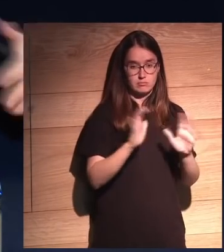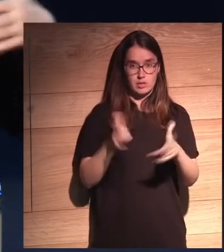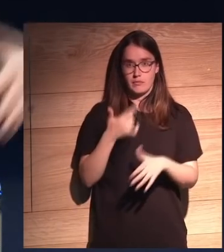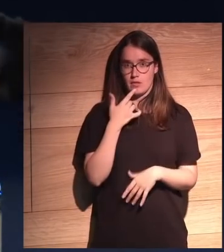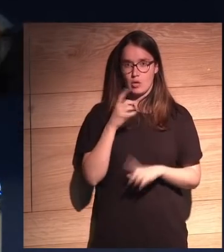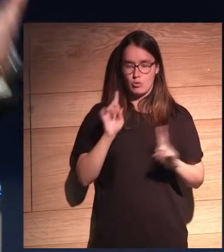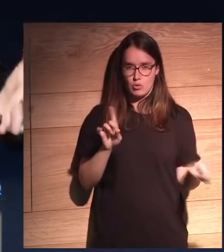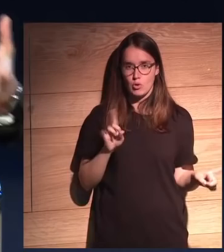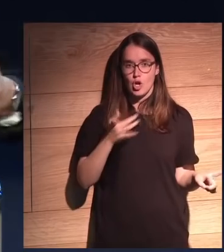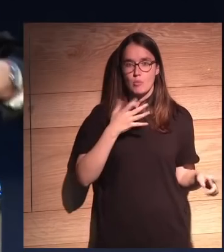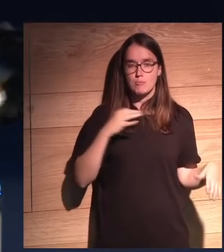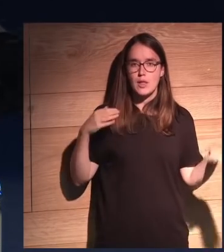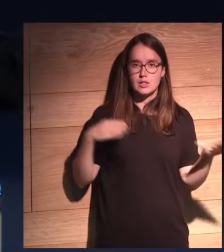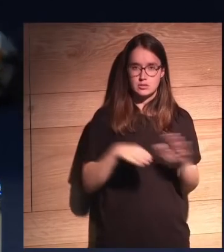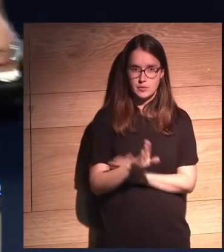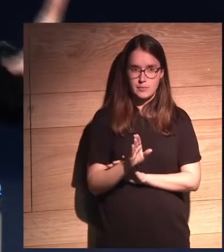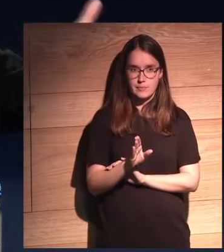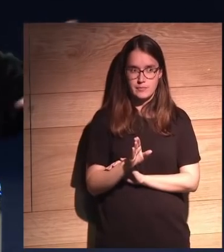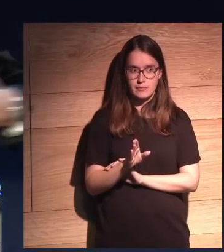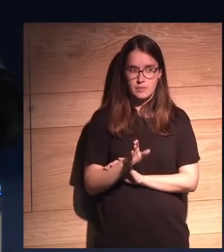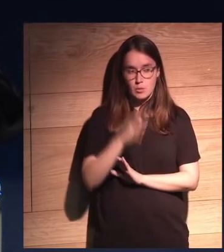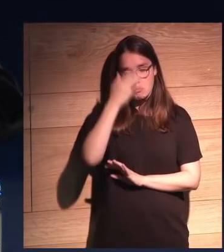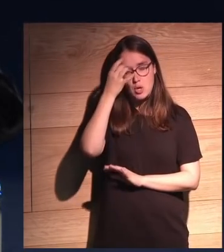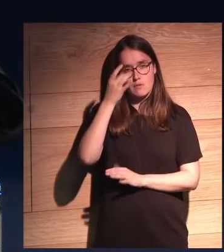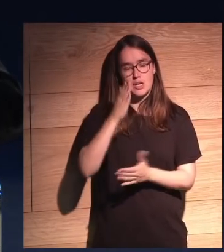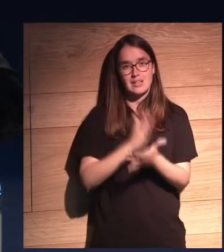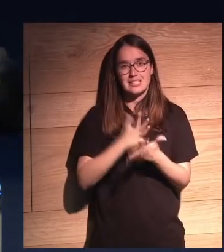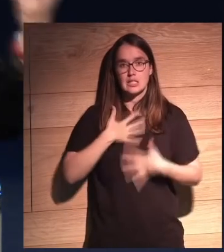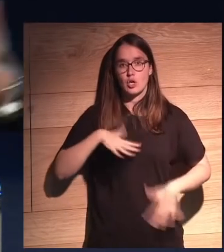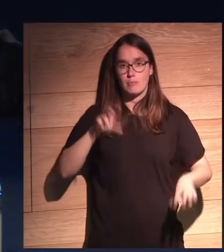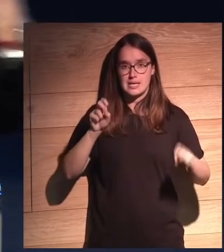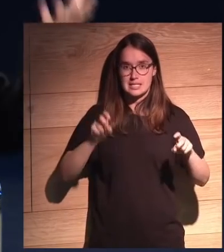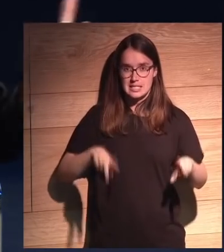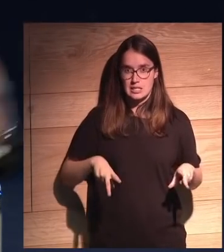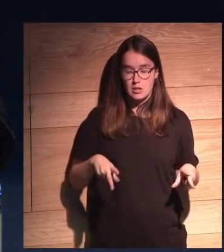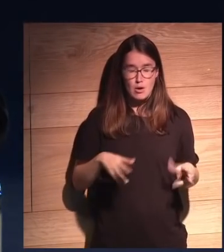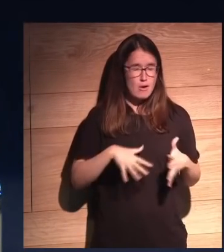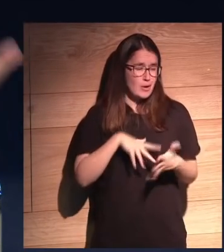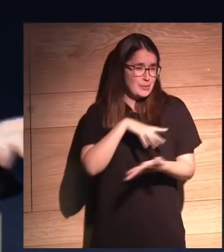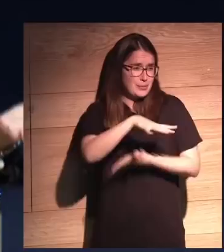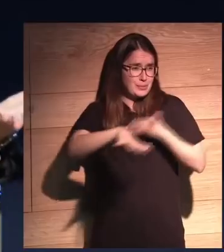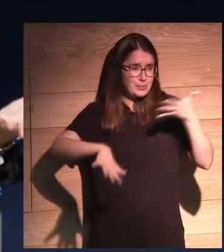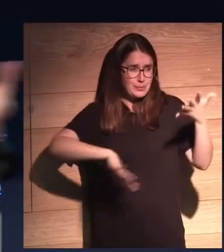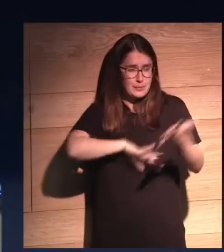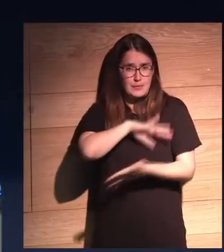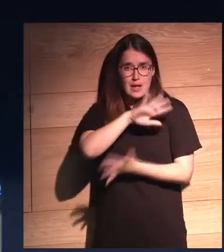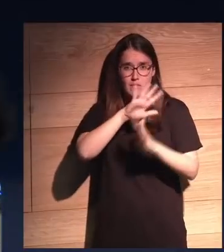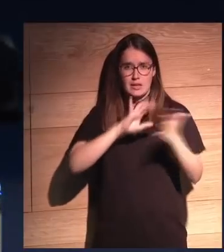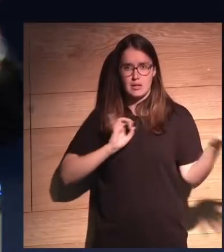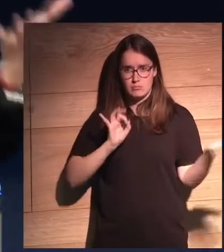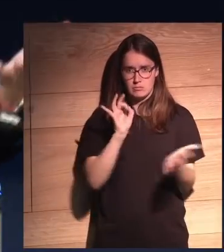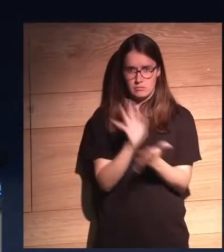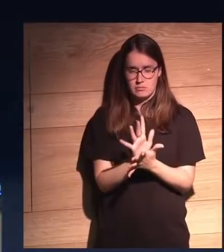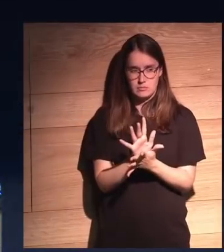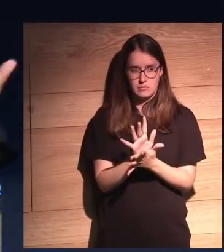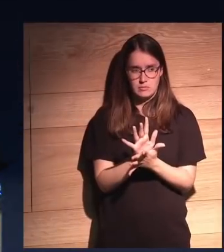no, podéis acceder por fin a las clases de desnudo, y bueno, se arma tal escándalo que le acaban expulsando y